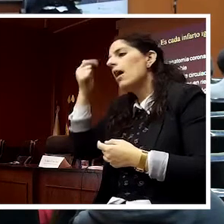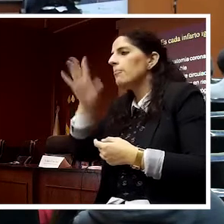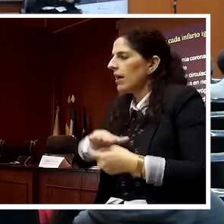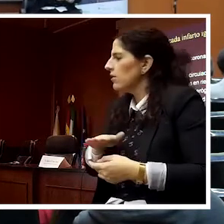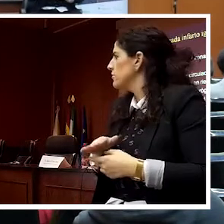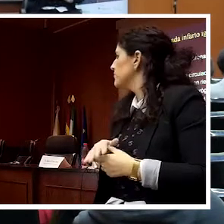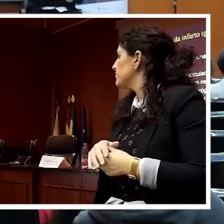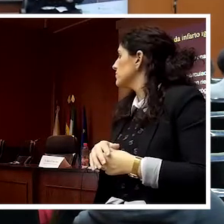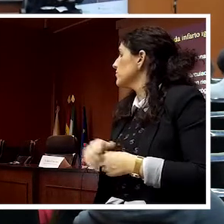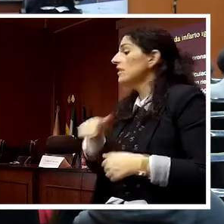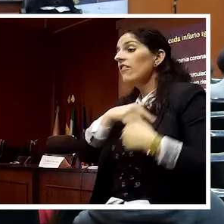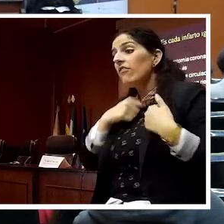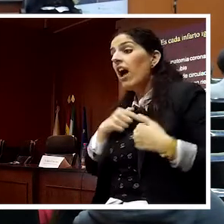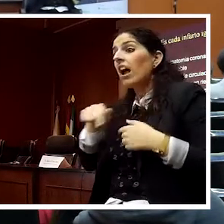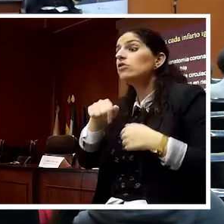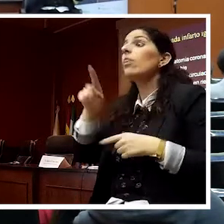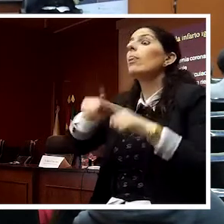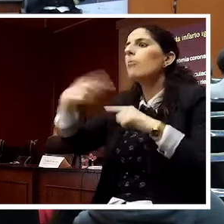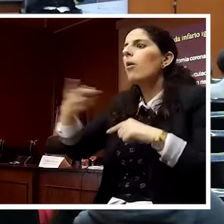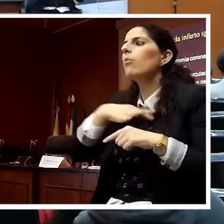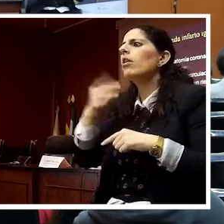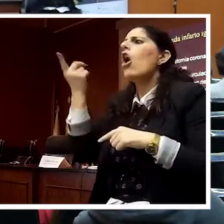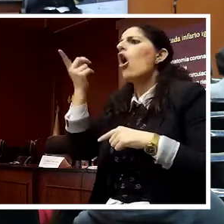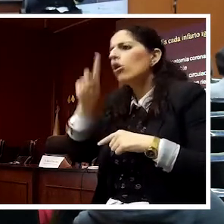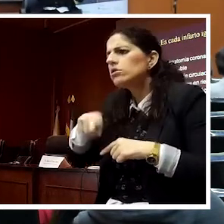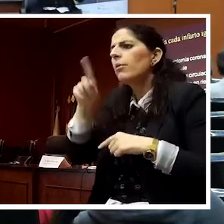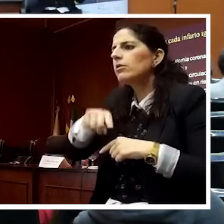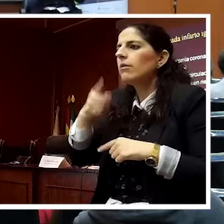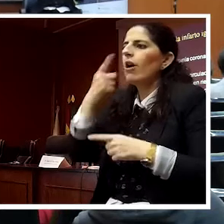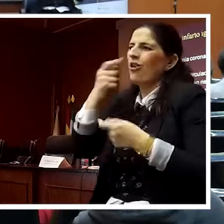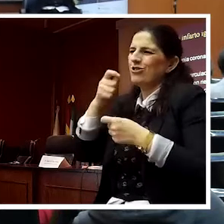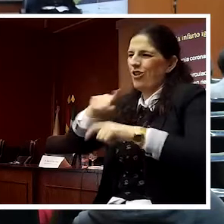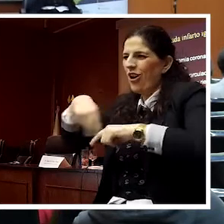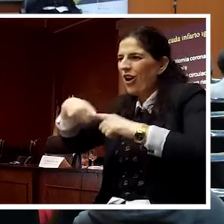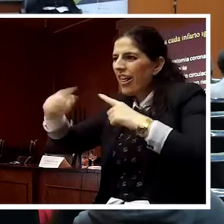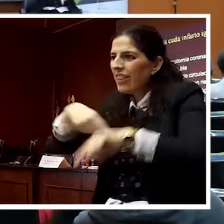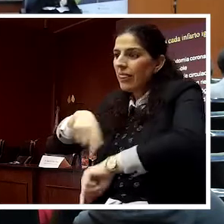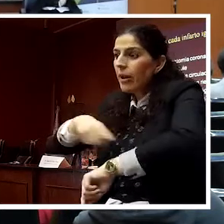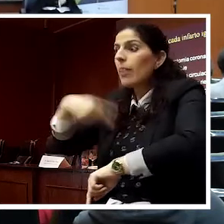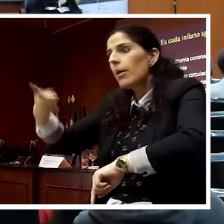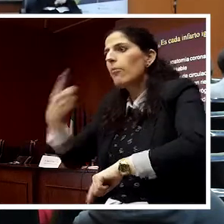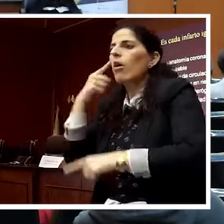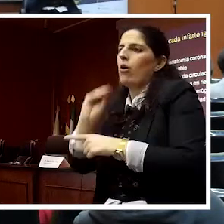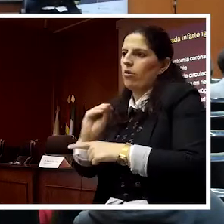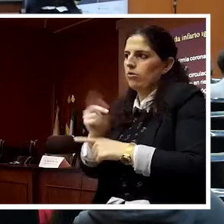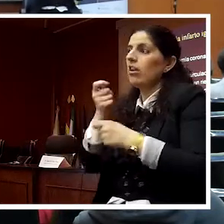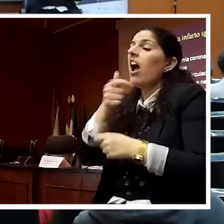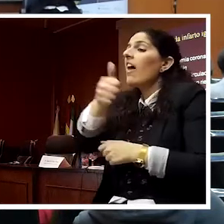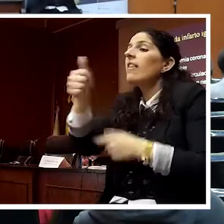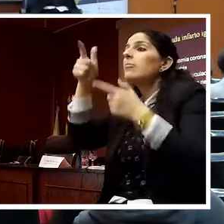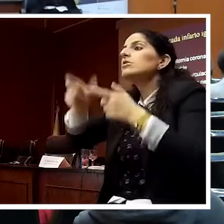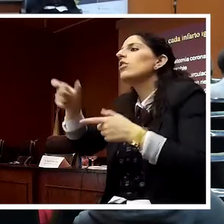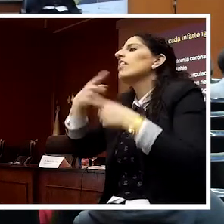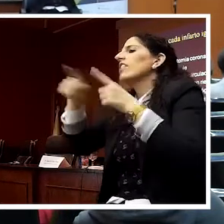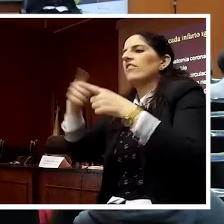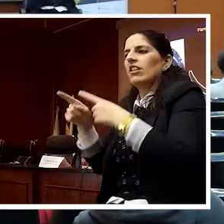está pendiente de nueva progresión. De manera que cada condición clínica en cada persona puede ser